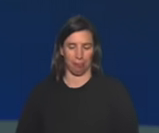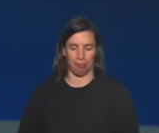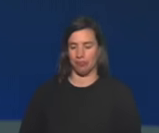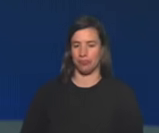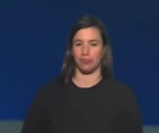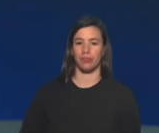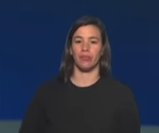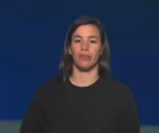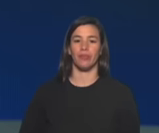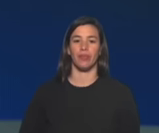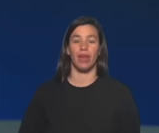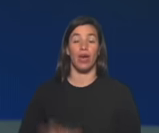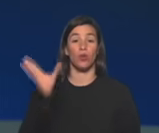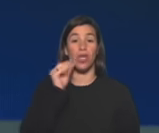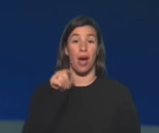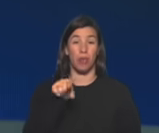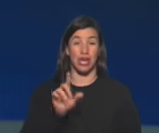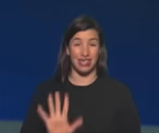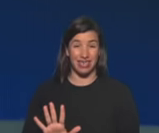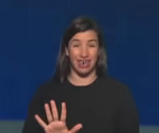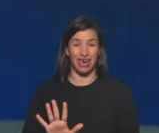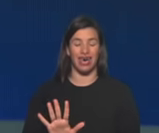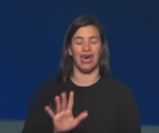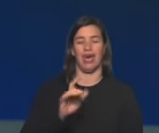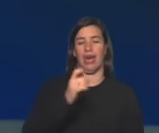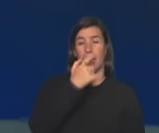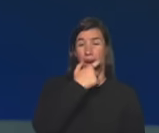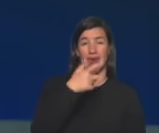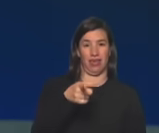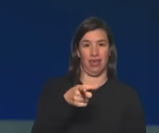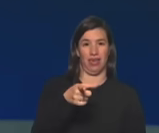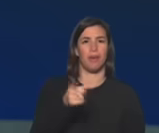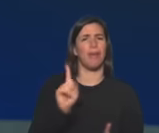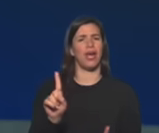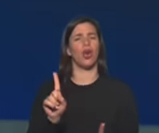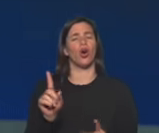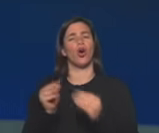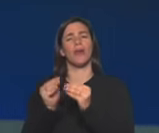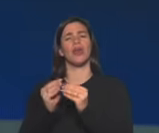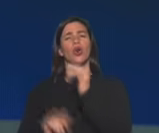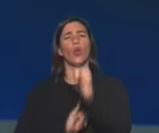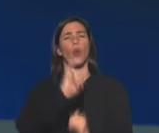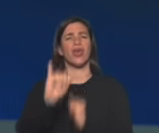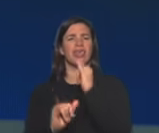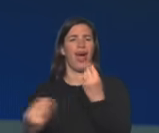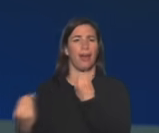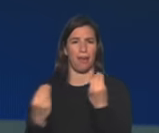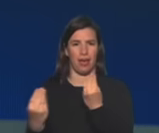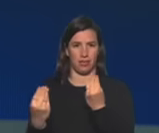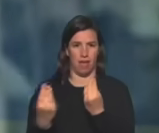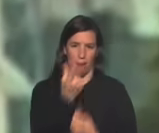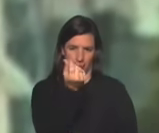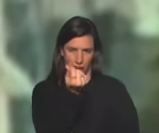Escuchábamos el testimonio de Jorge Macri, pero Lucrecia, queremos saber qué va a pasar con este nuevo esquema y también, fundamentalmente, ¿no?, qué va a pasar con las